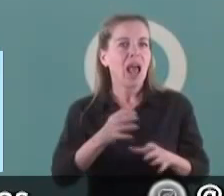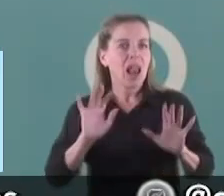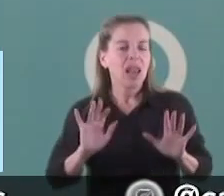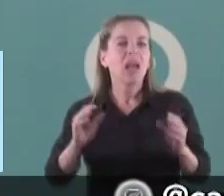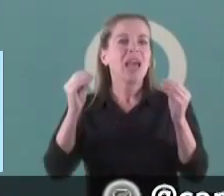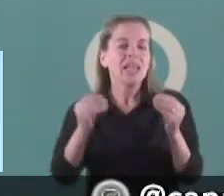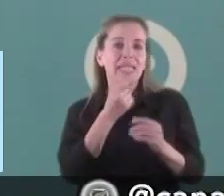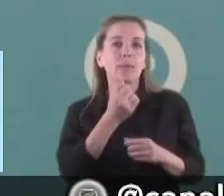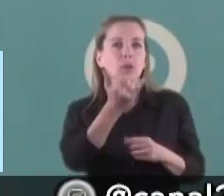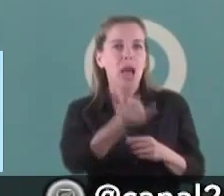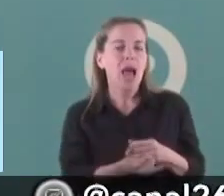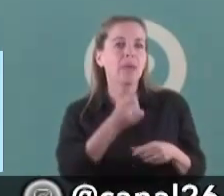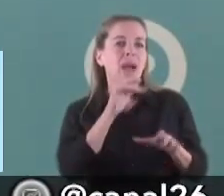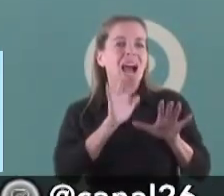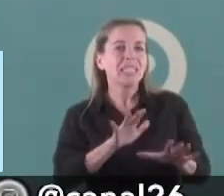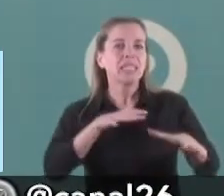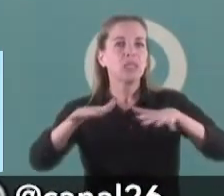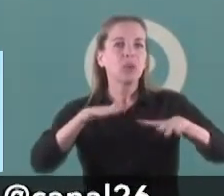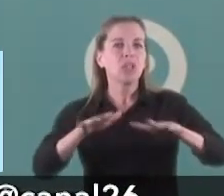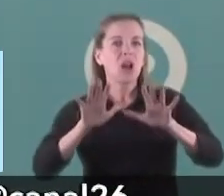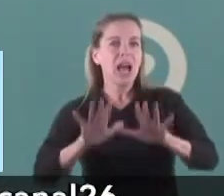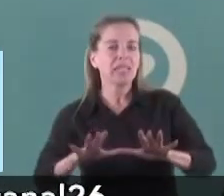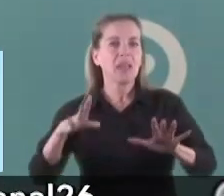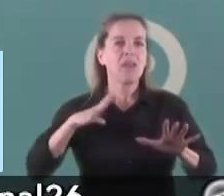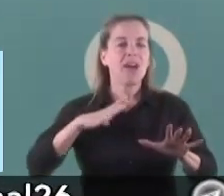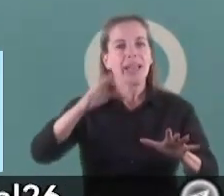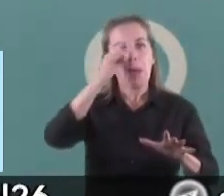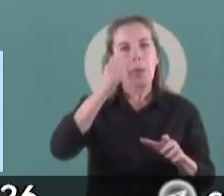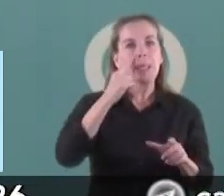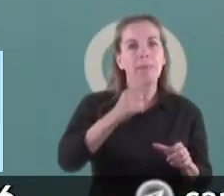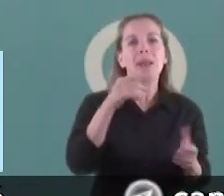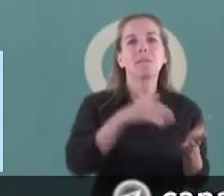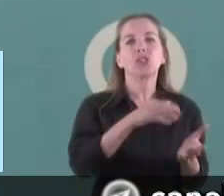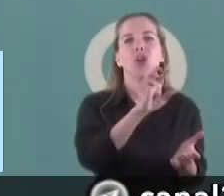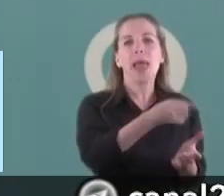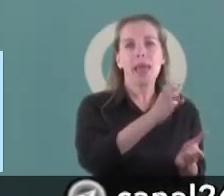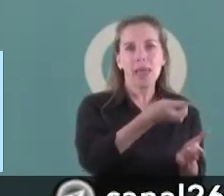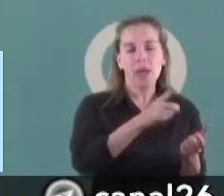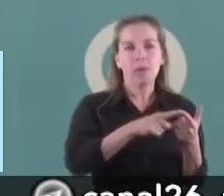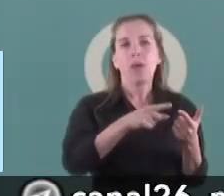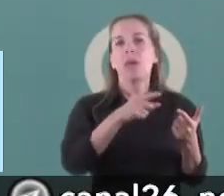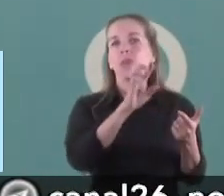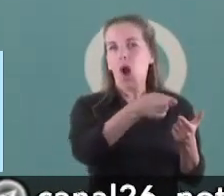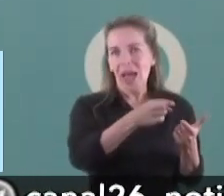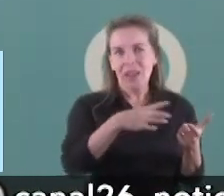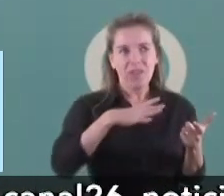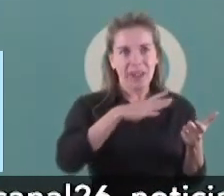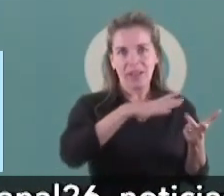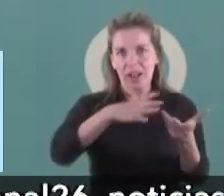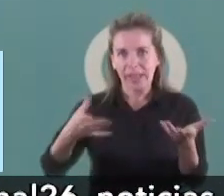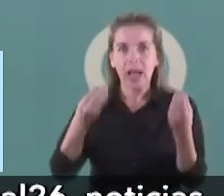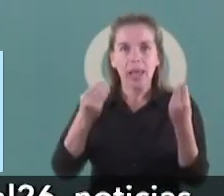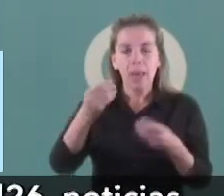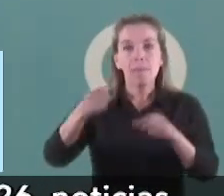tenés un proceso de estas características te faltan 20 mil millones de dólares está haciendo un año electoral todos los candidatos opositores